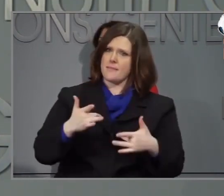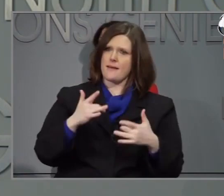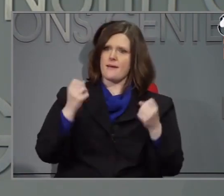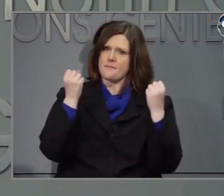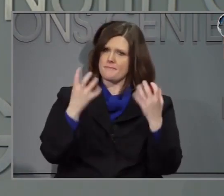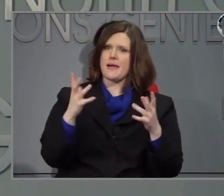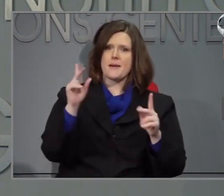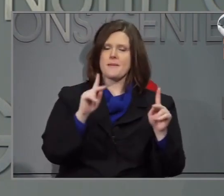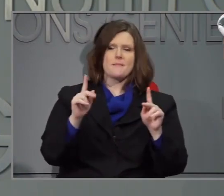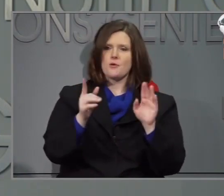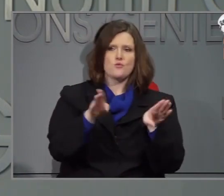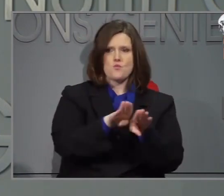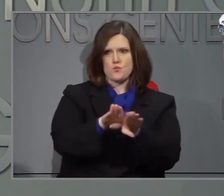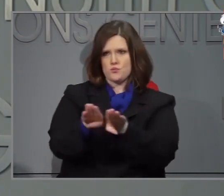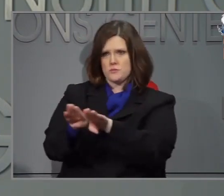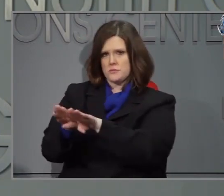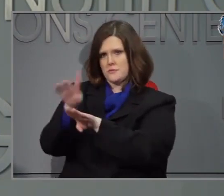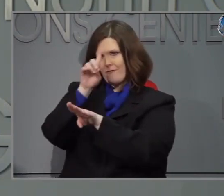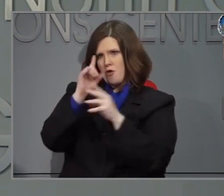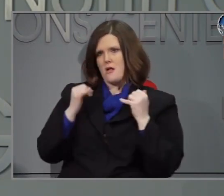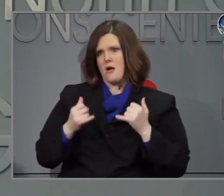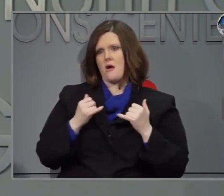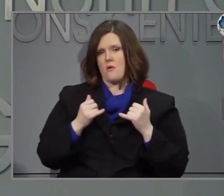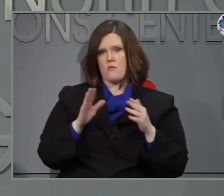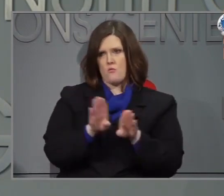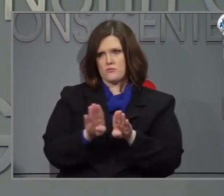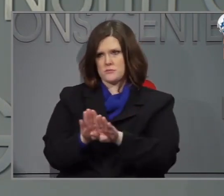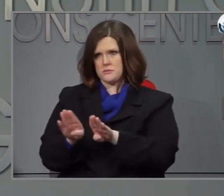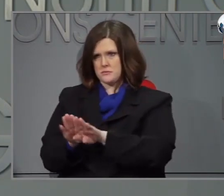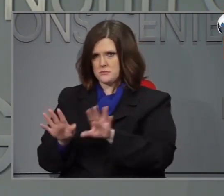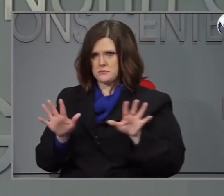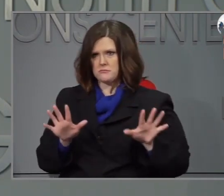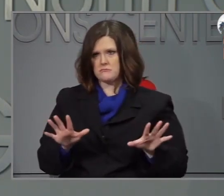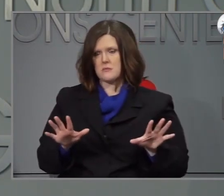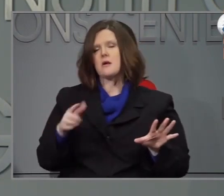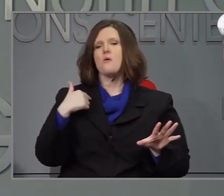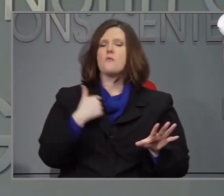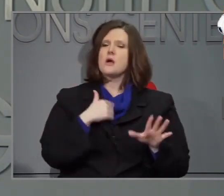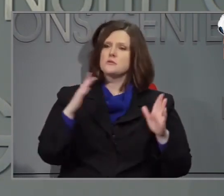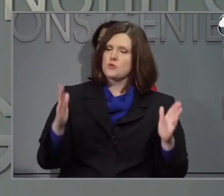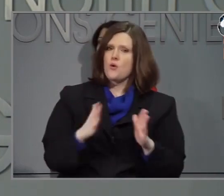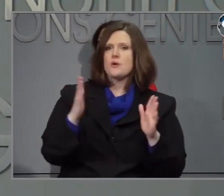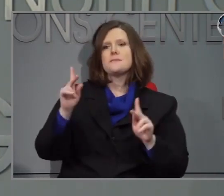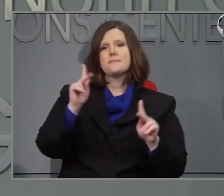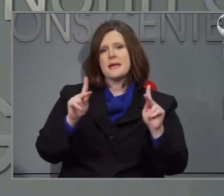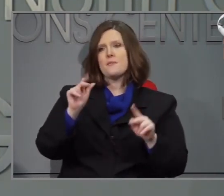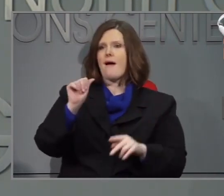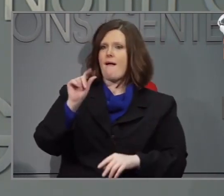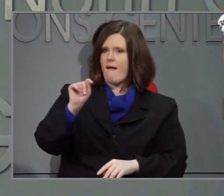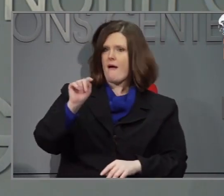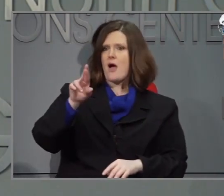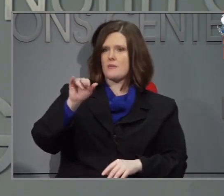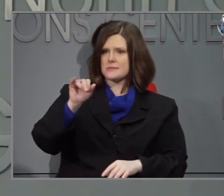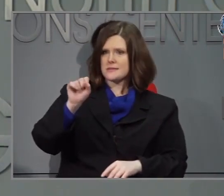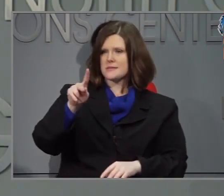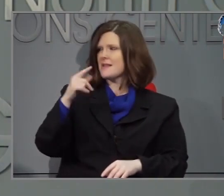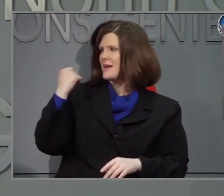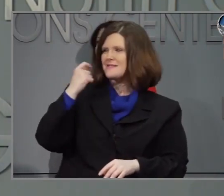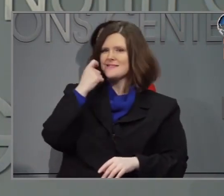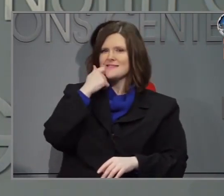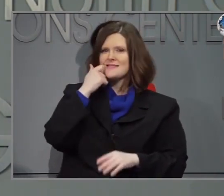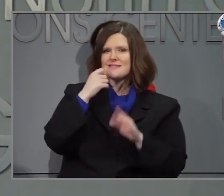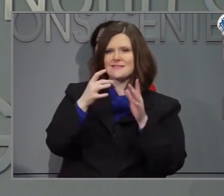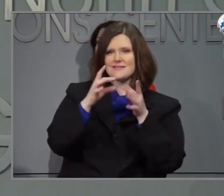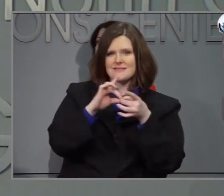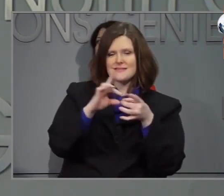nos reunirse en sitios que atraen en la conglomeración de personas le estamos motivando